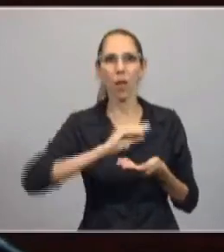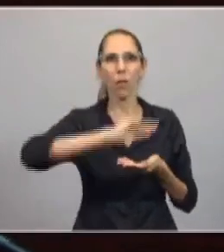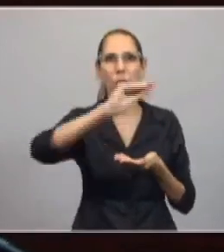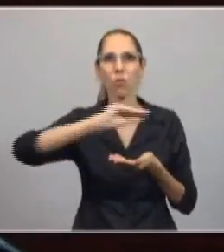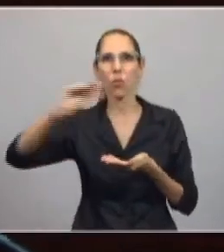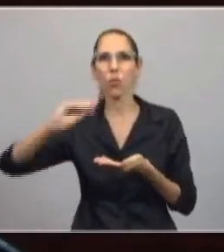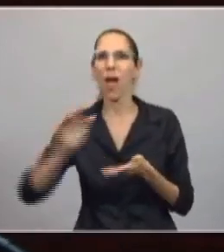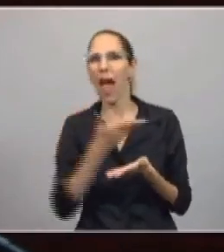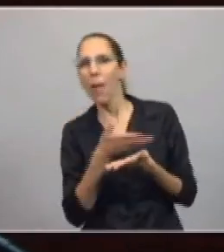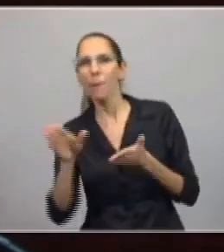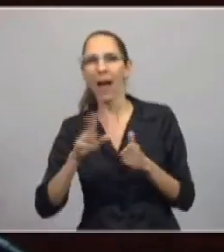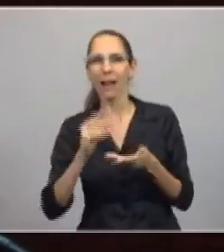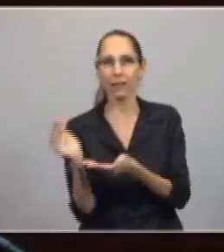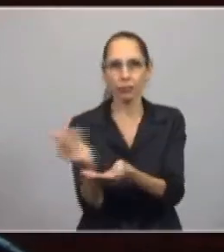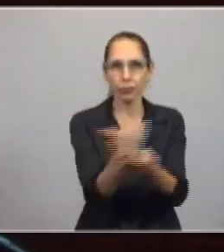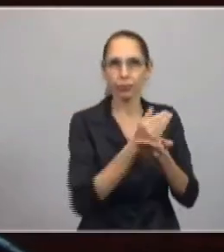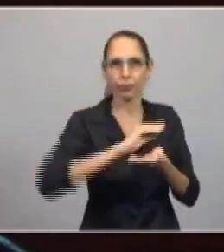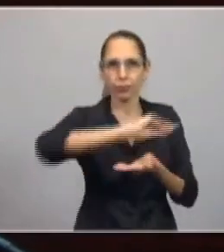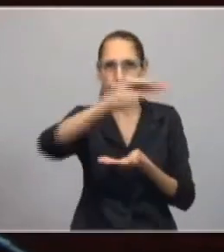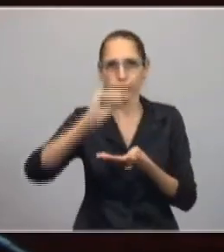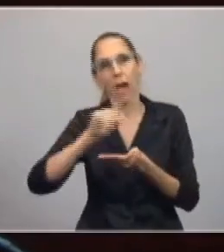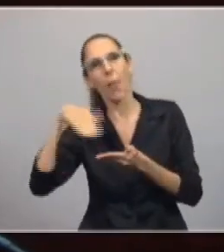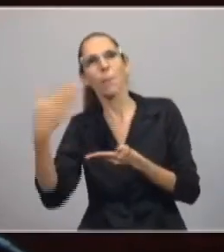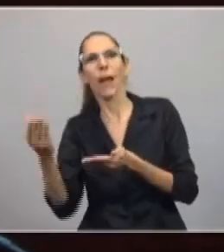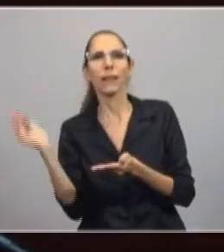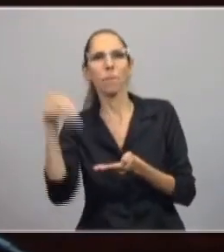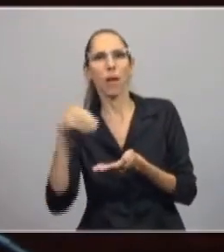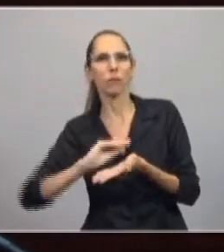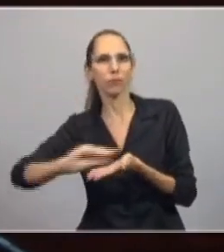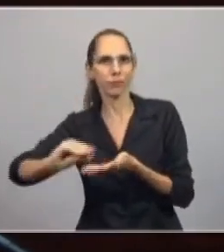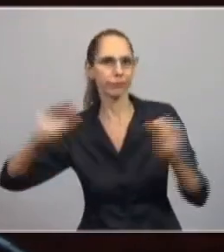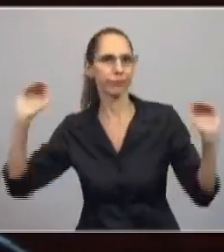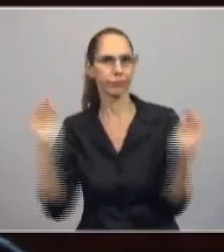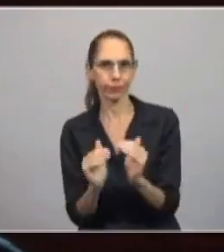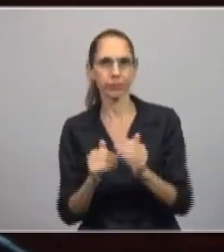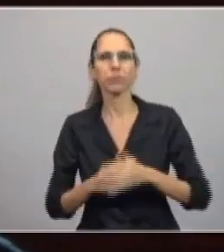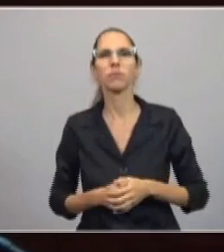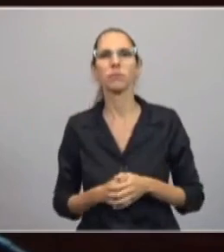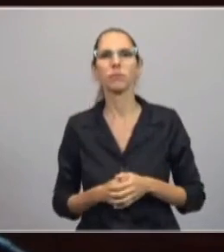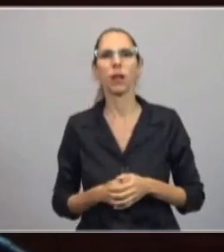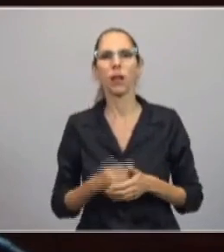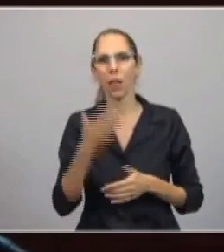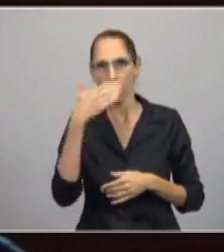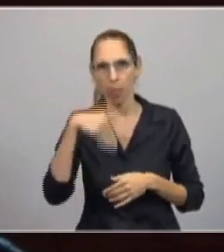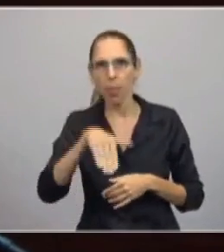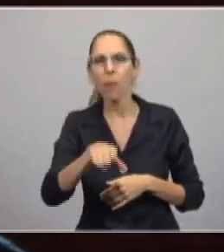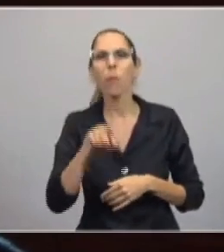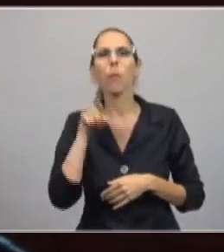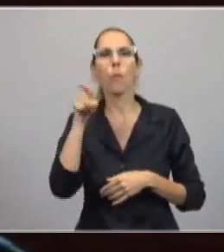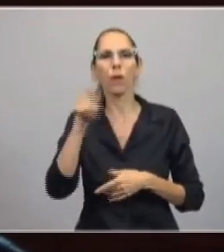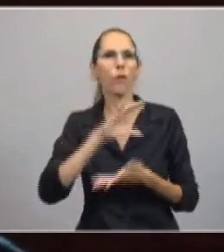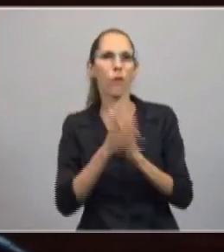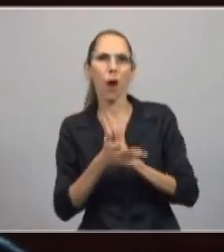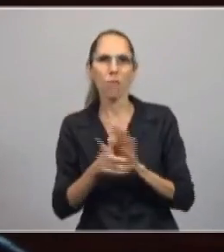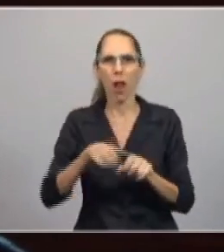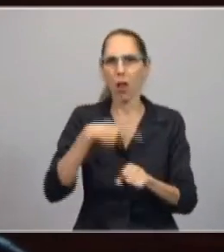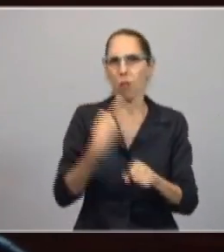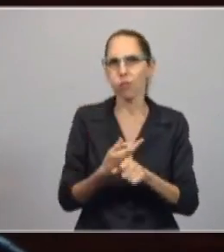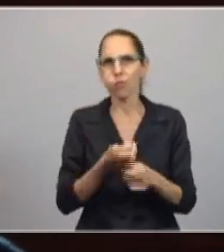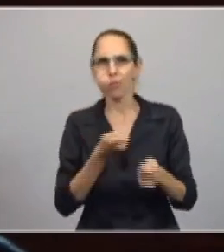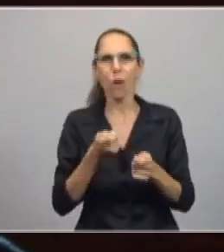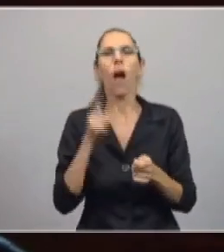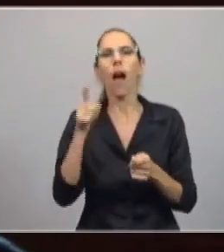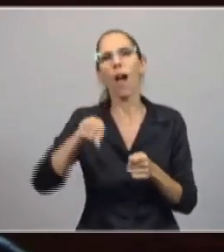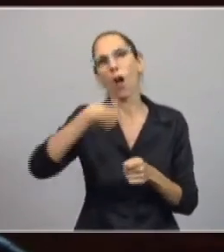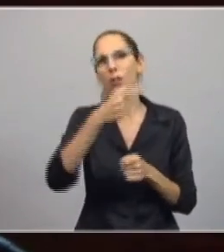de la coparticipación. Pero luego, cuando por obstinación, incapacidad e impericia, la llamada